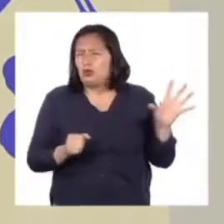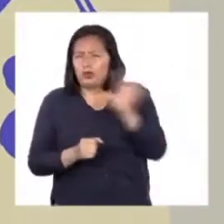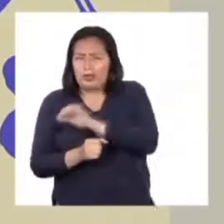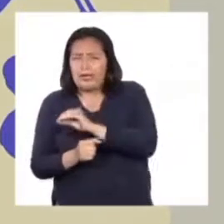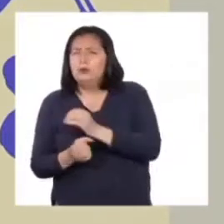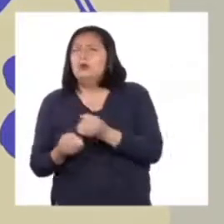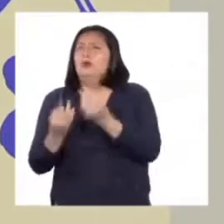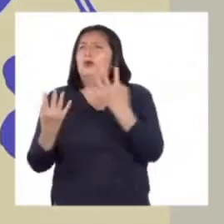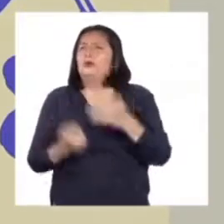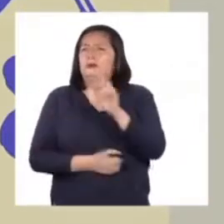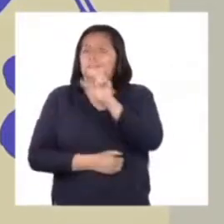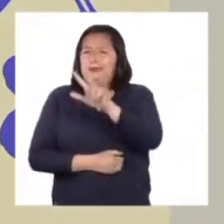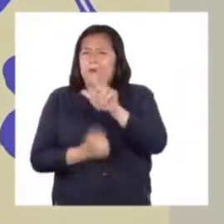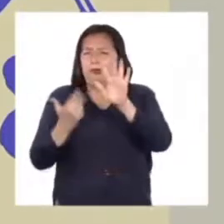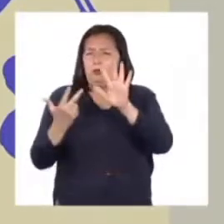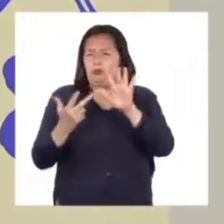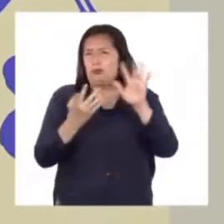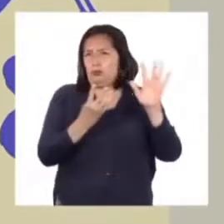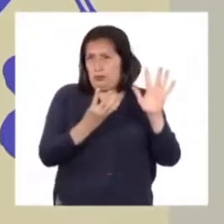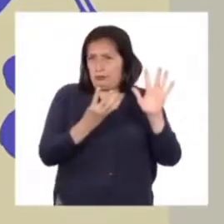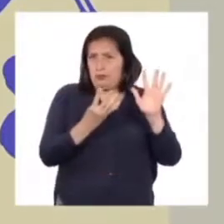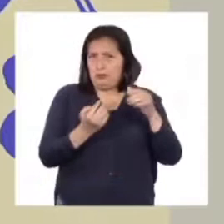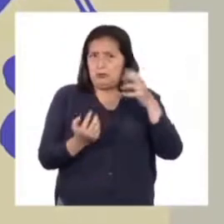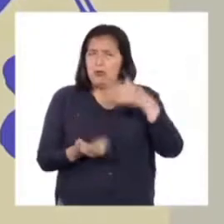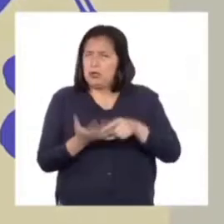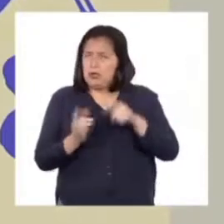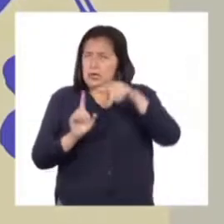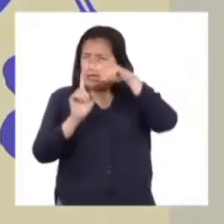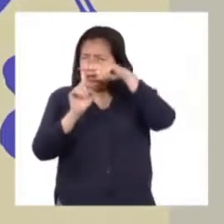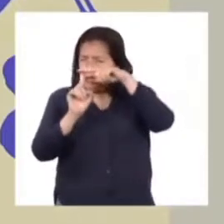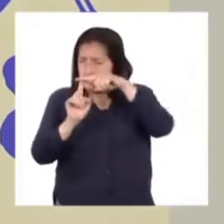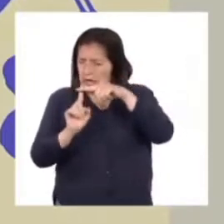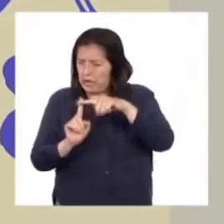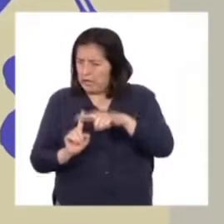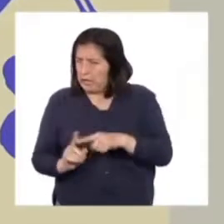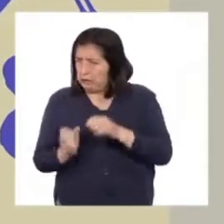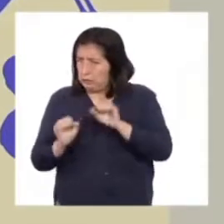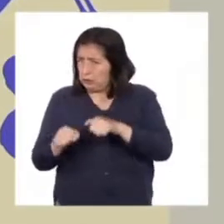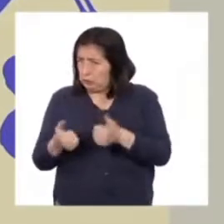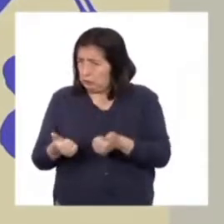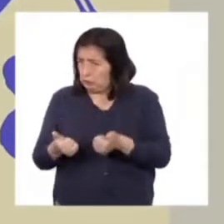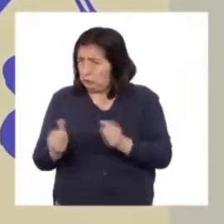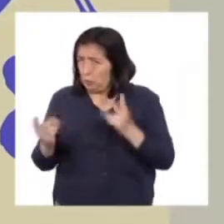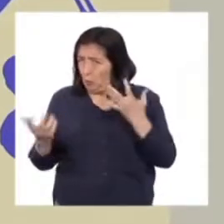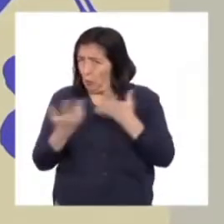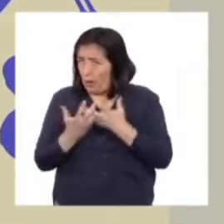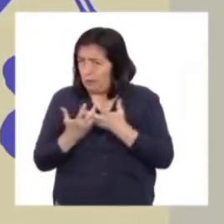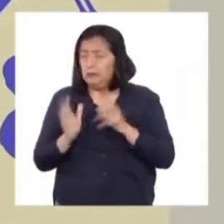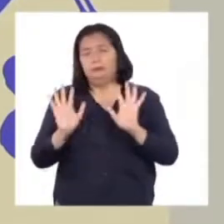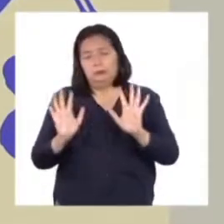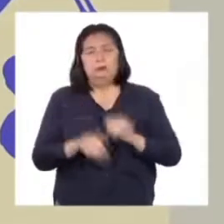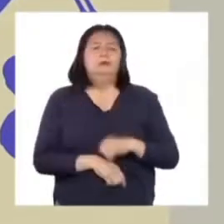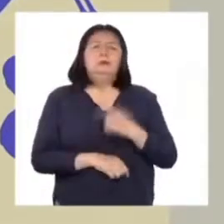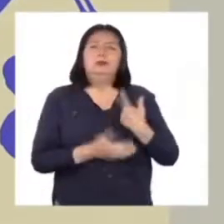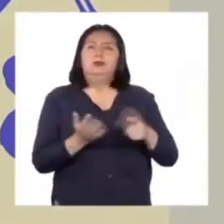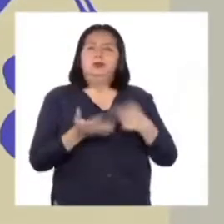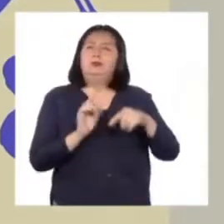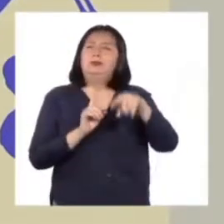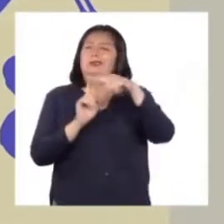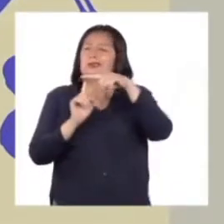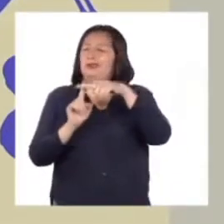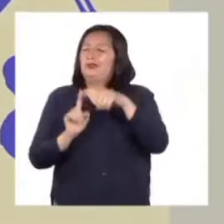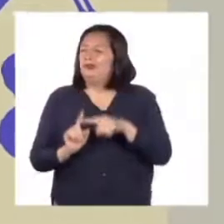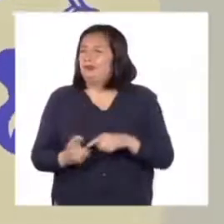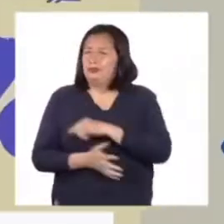de 389. ¿Coincidirá con el total de nuestra tabla? Para eso vamos a sumar